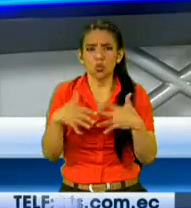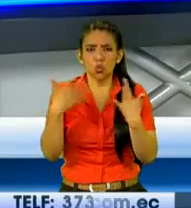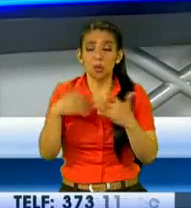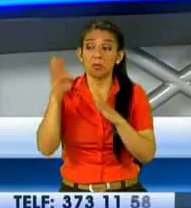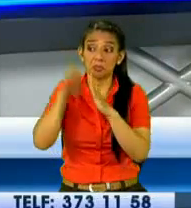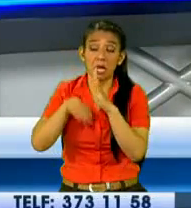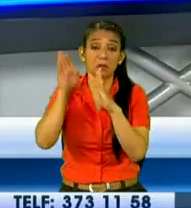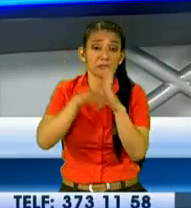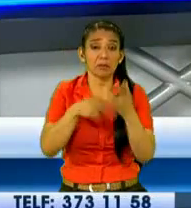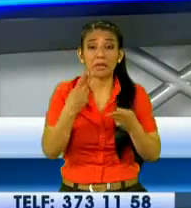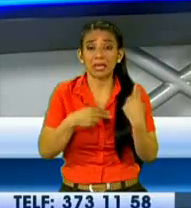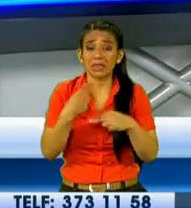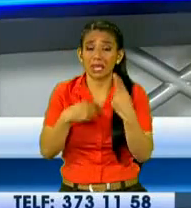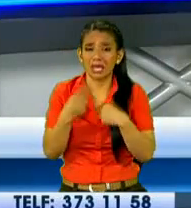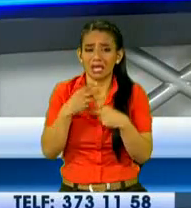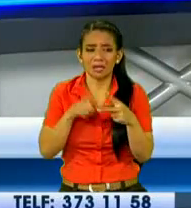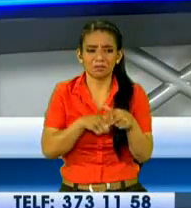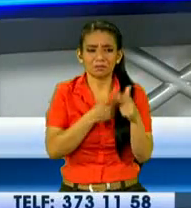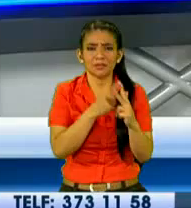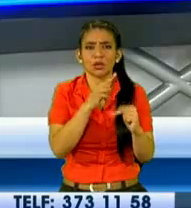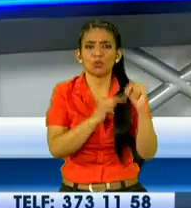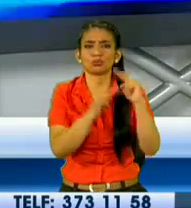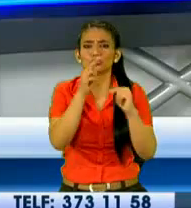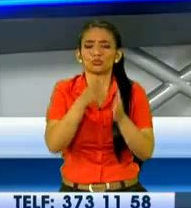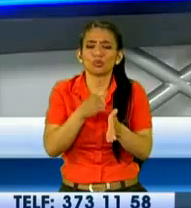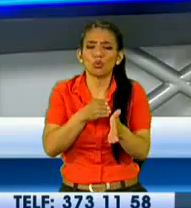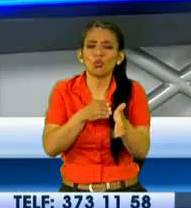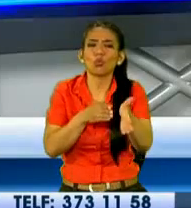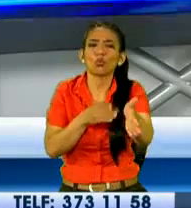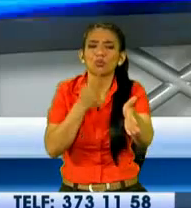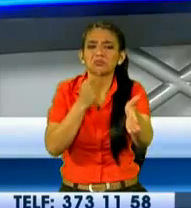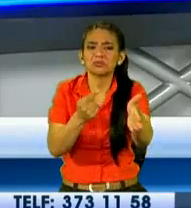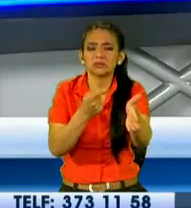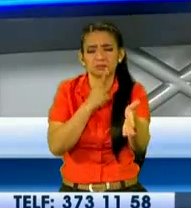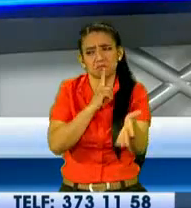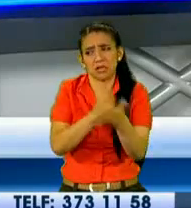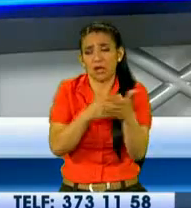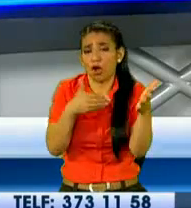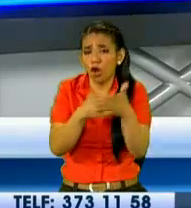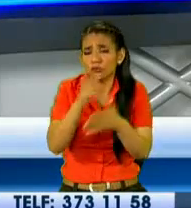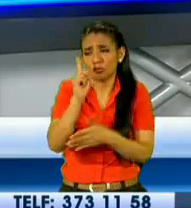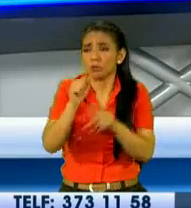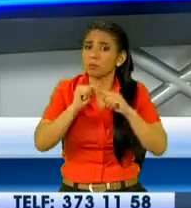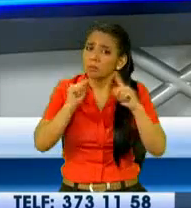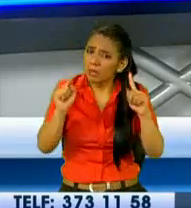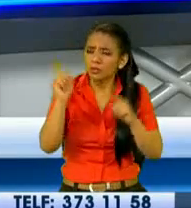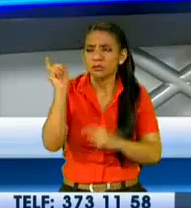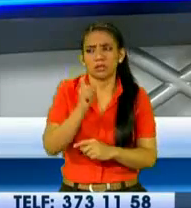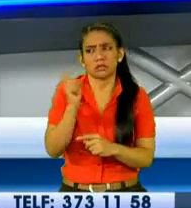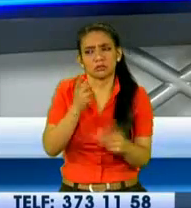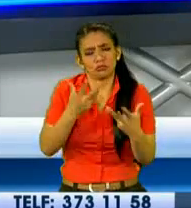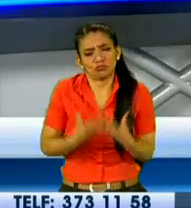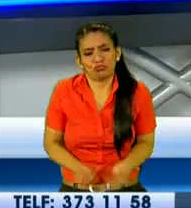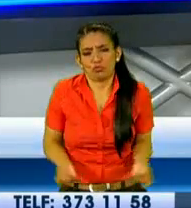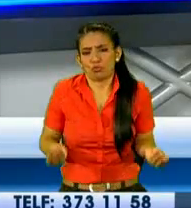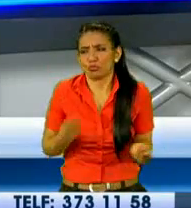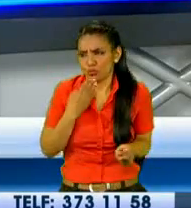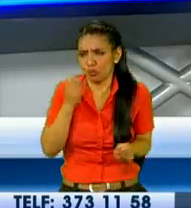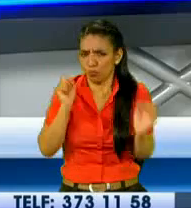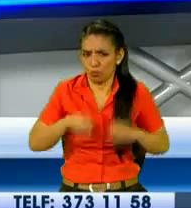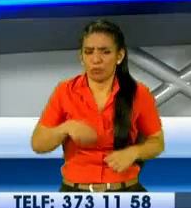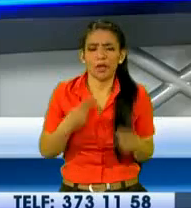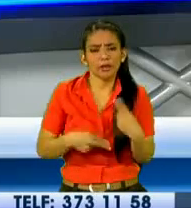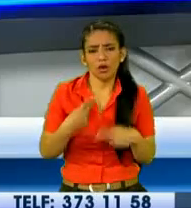baja en la venta desde que se inició con la construcción del corredor vial dicen no ponerse sin embargo a esta obra pero requiere una solución para que su